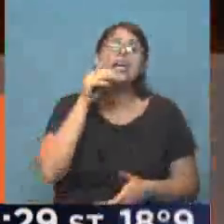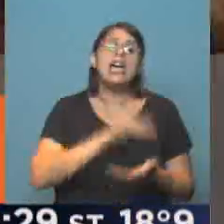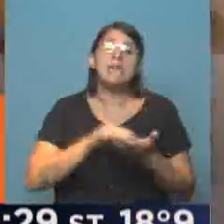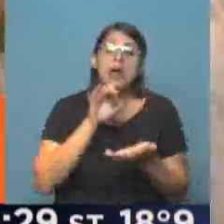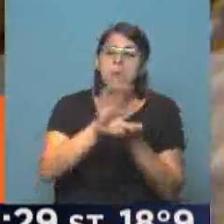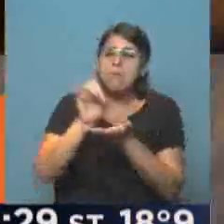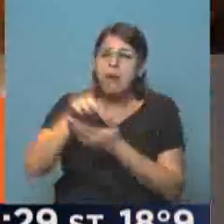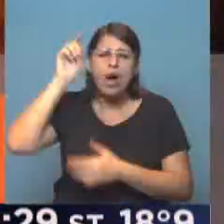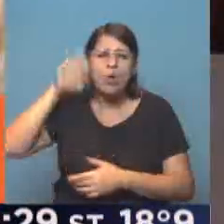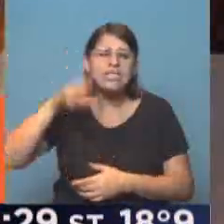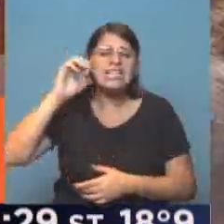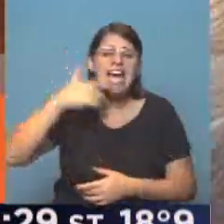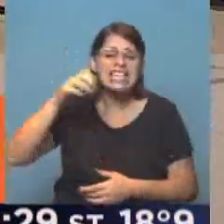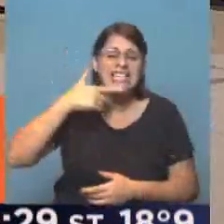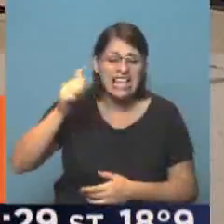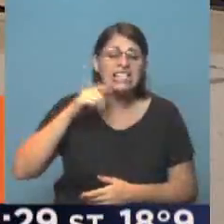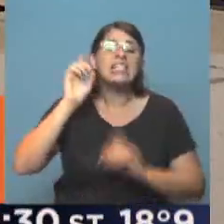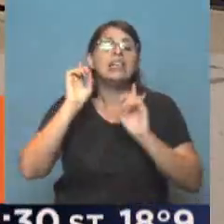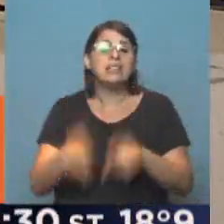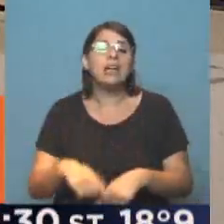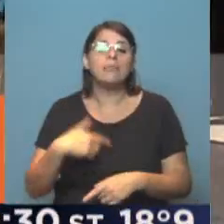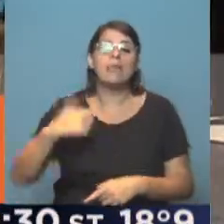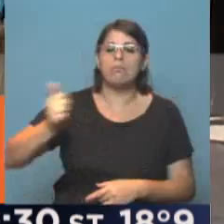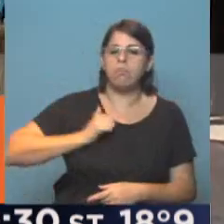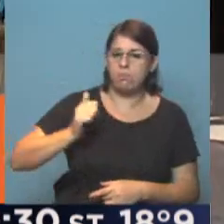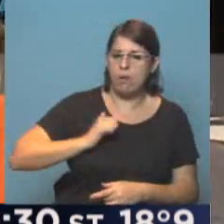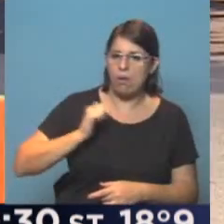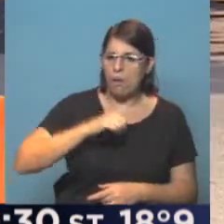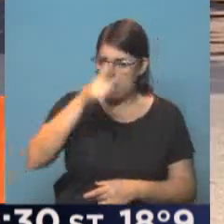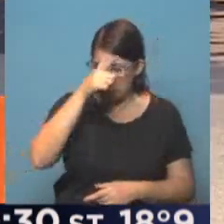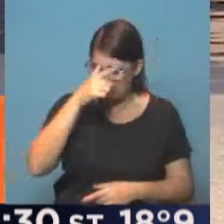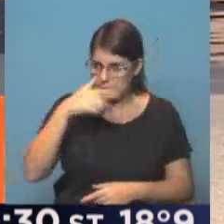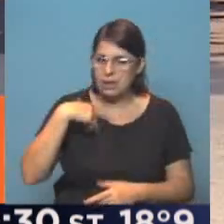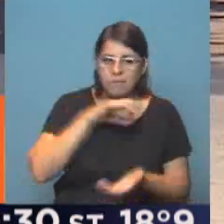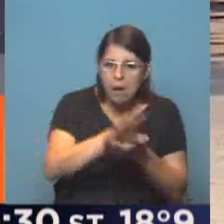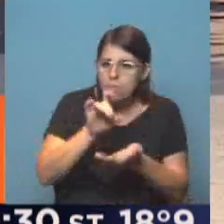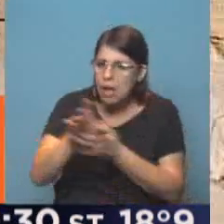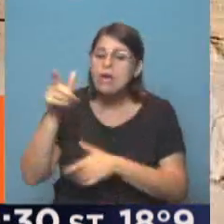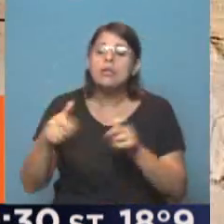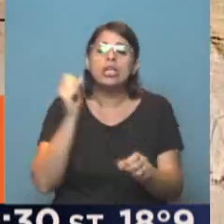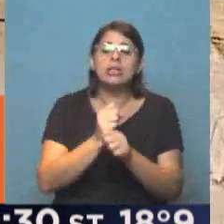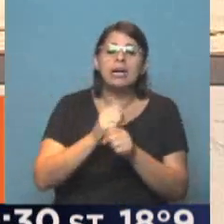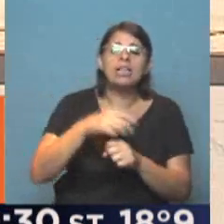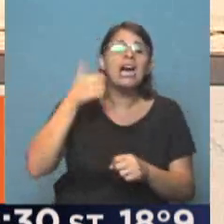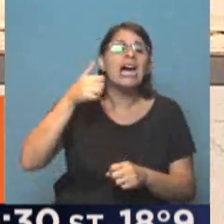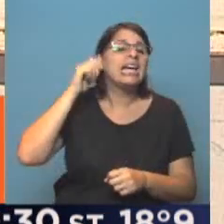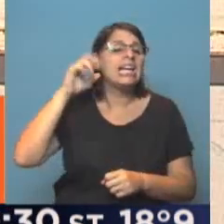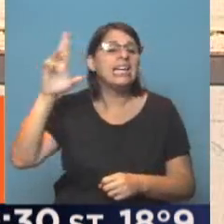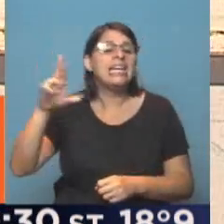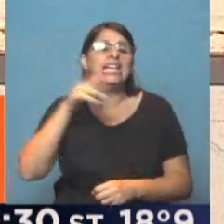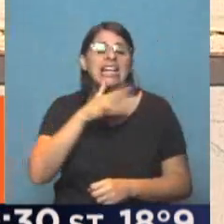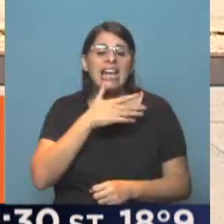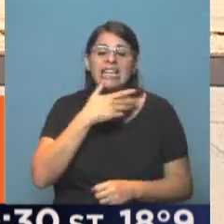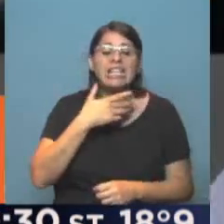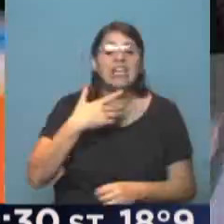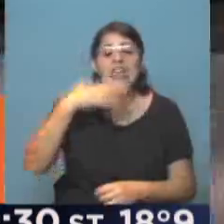juez Juan Pablo Casas y el amplio despliegue policial para llevarlo a cabo, los trabajadores de AGR Clarín decidieron